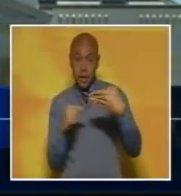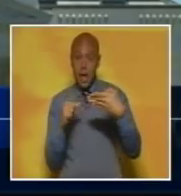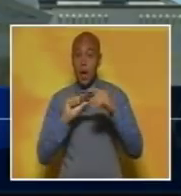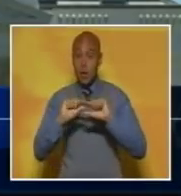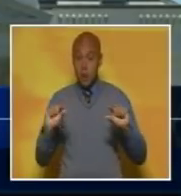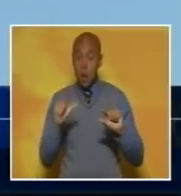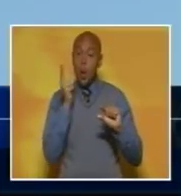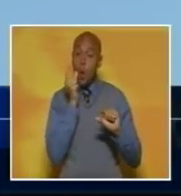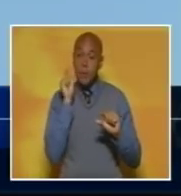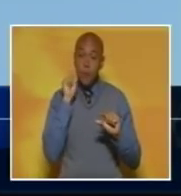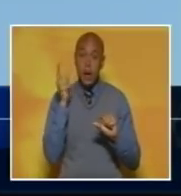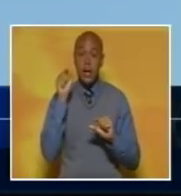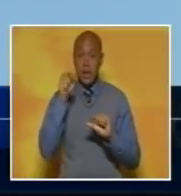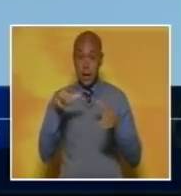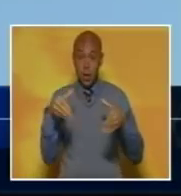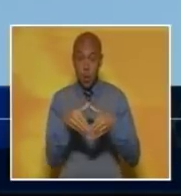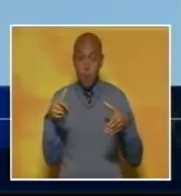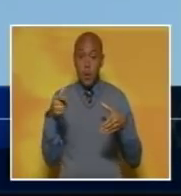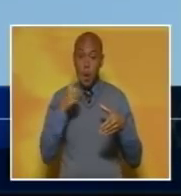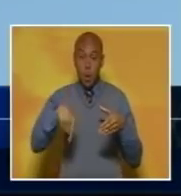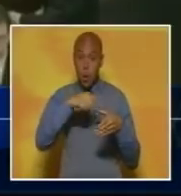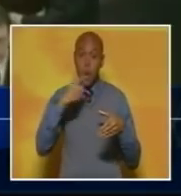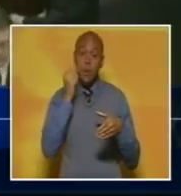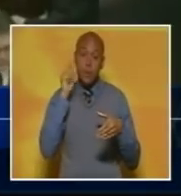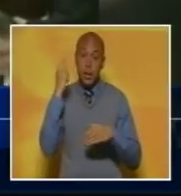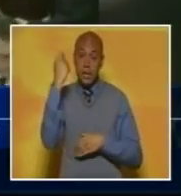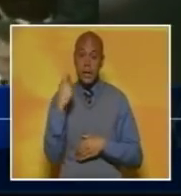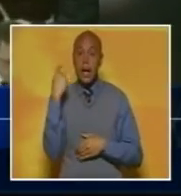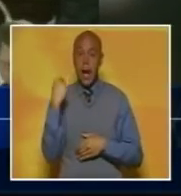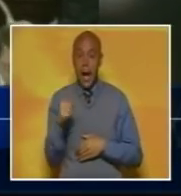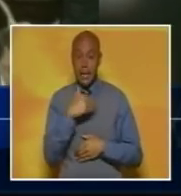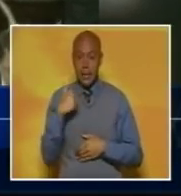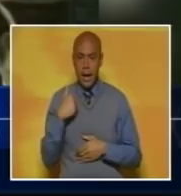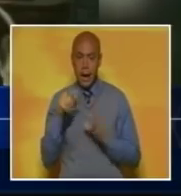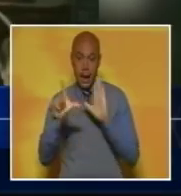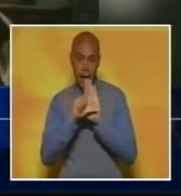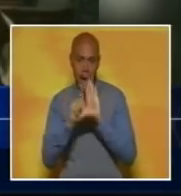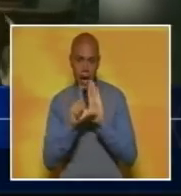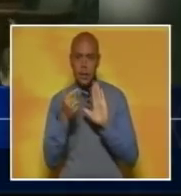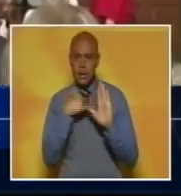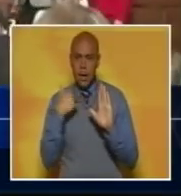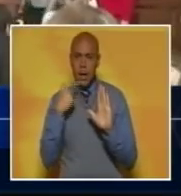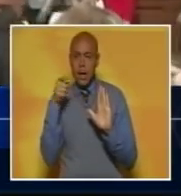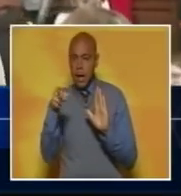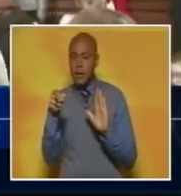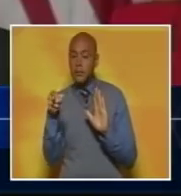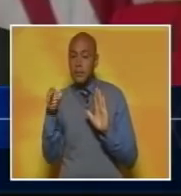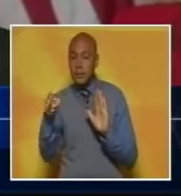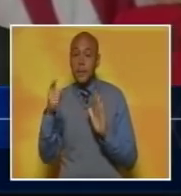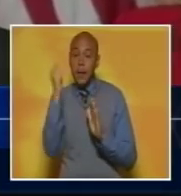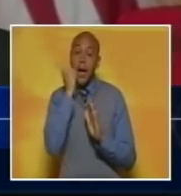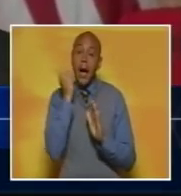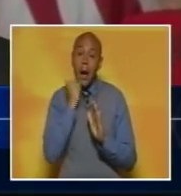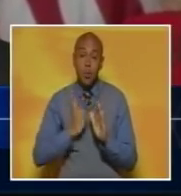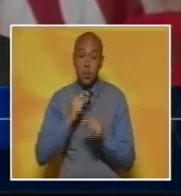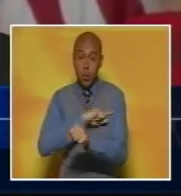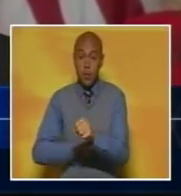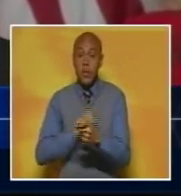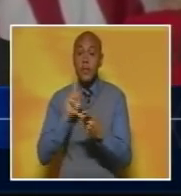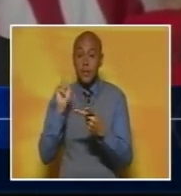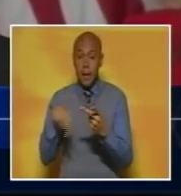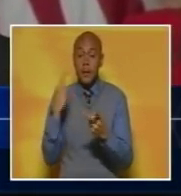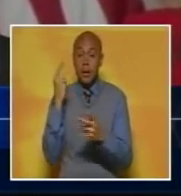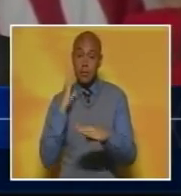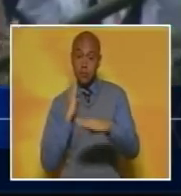de la mayoría republicana del Senado, Mitch McConnell, prepara un reglamento que facilitará desestimar los cargos de abuso de poder y de obstrucción